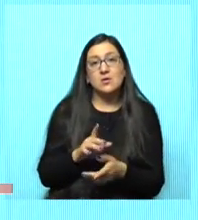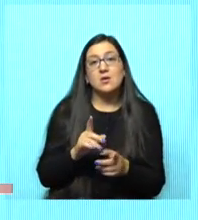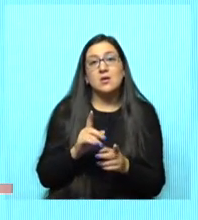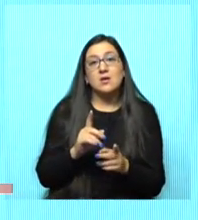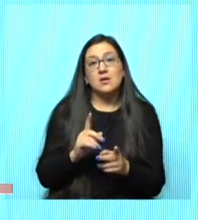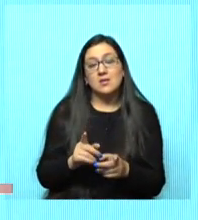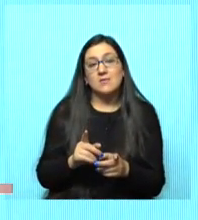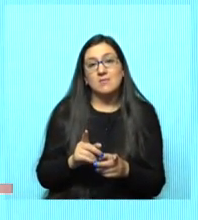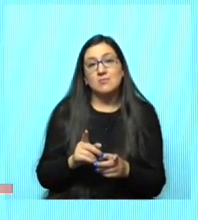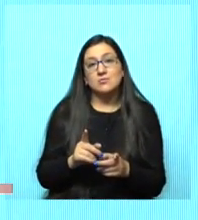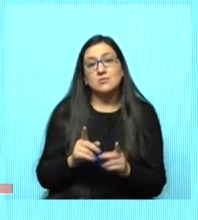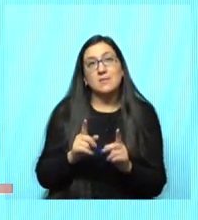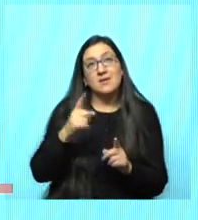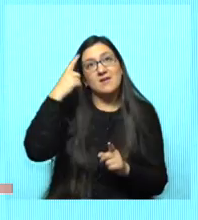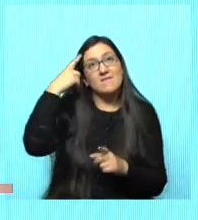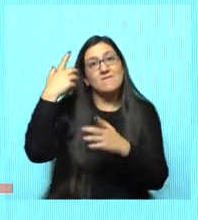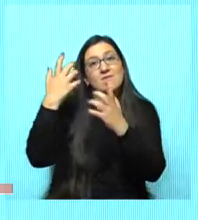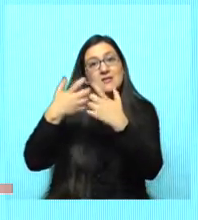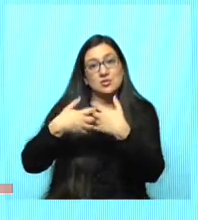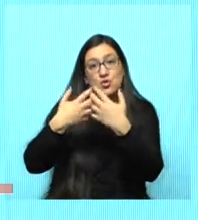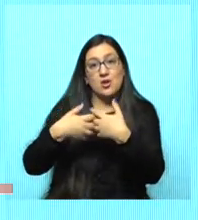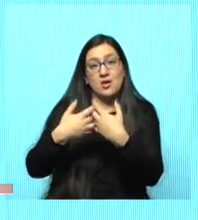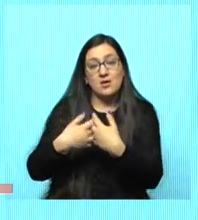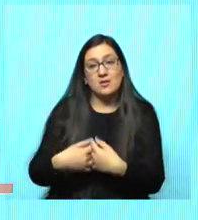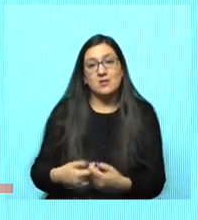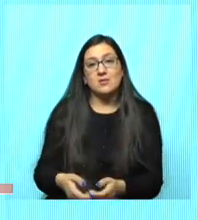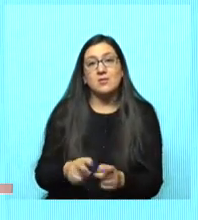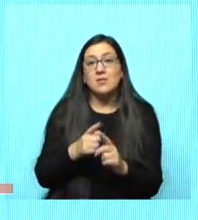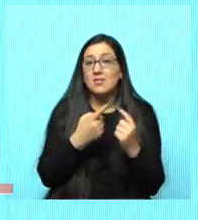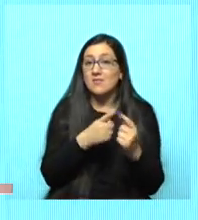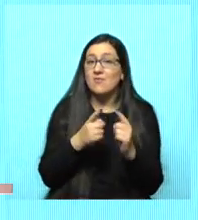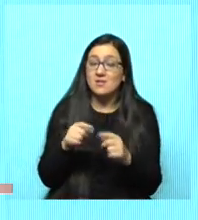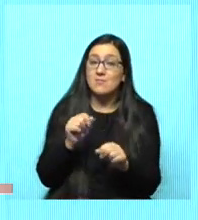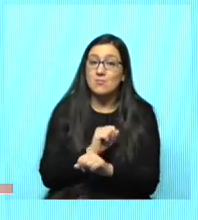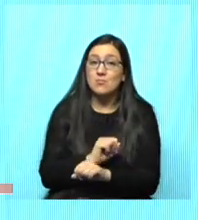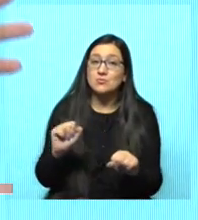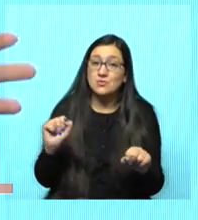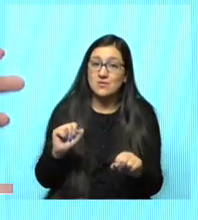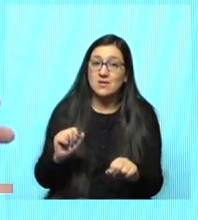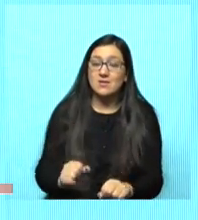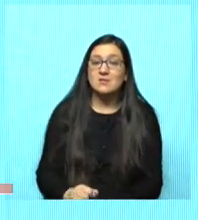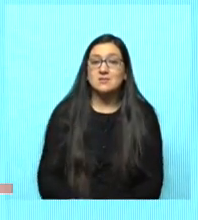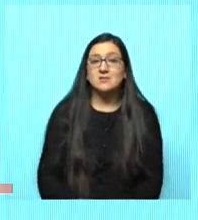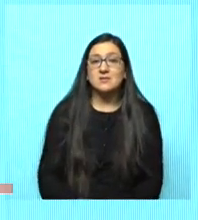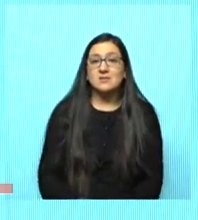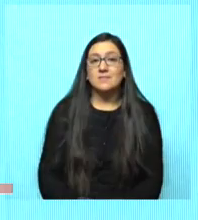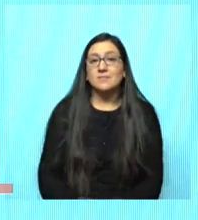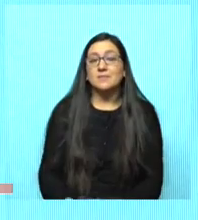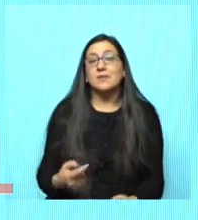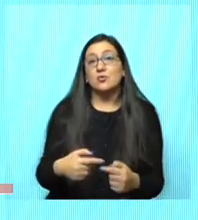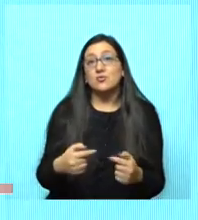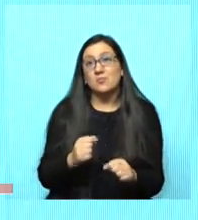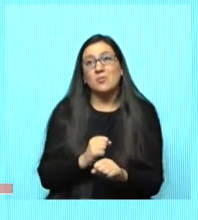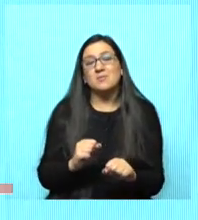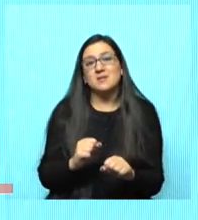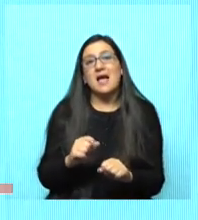poco de nosotros y de reflexionar y estar abiertos a las diferentes posibilidades del abanico. De cosas que nos pueden pasar y darnos